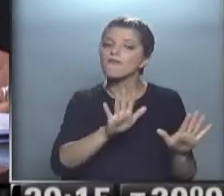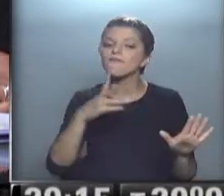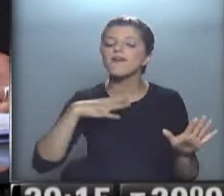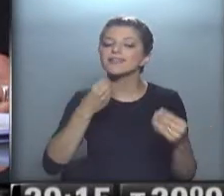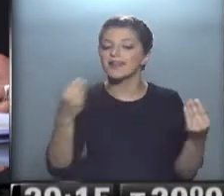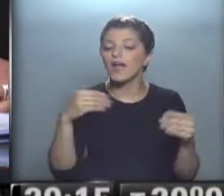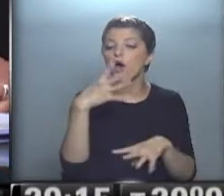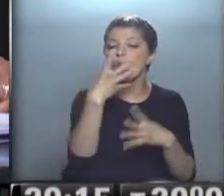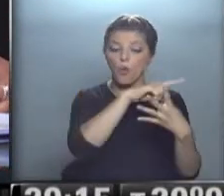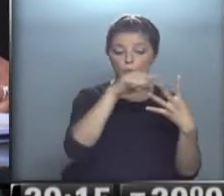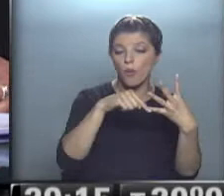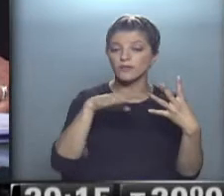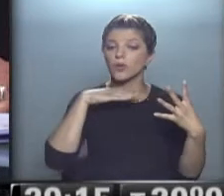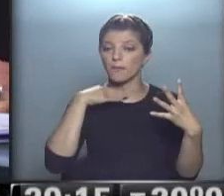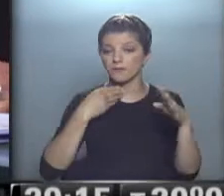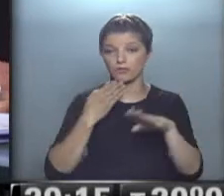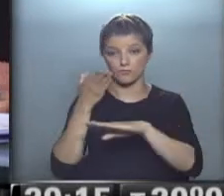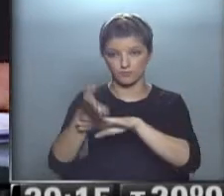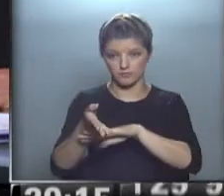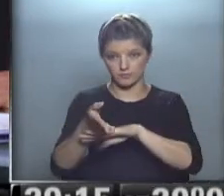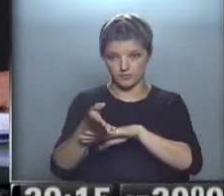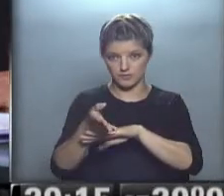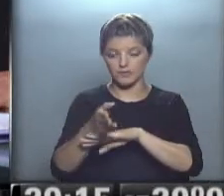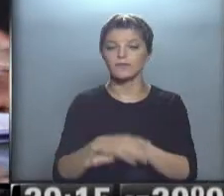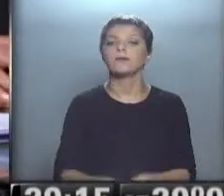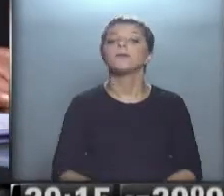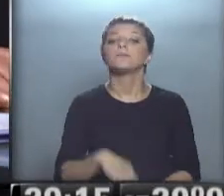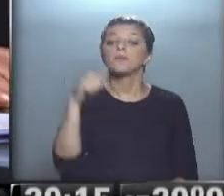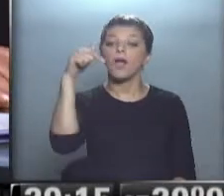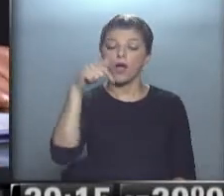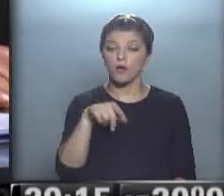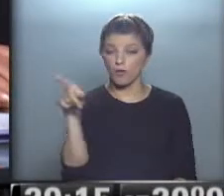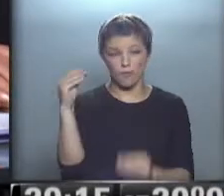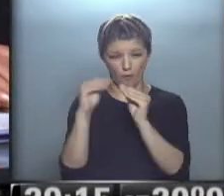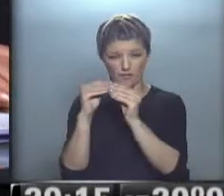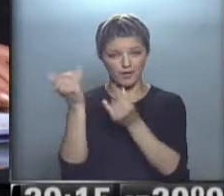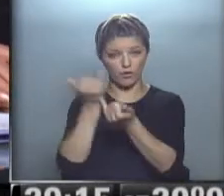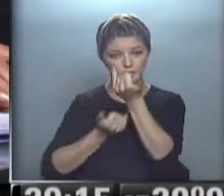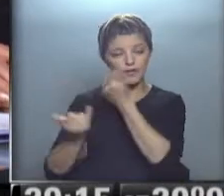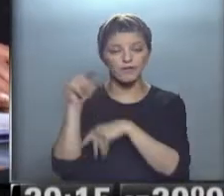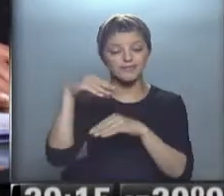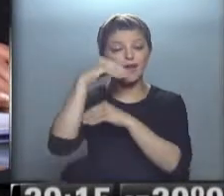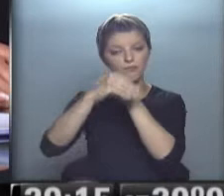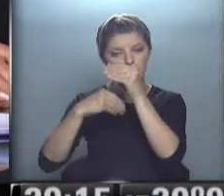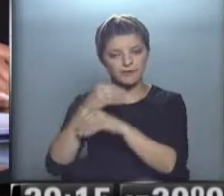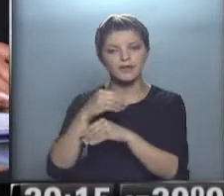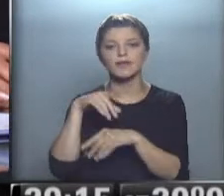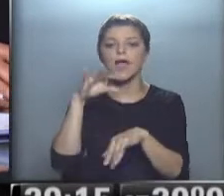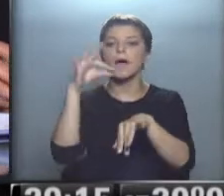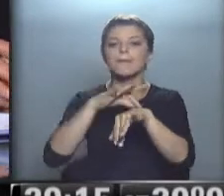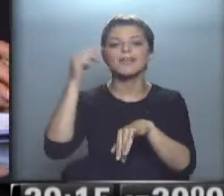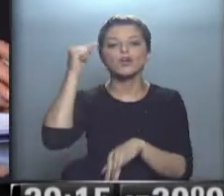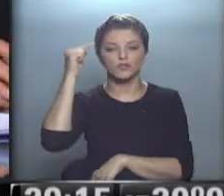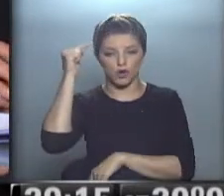es que los rehenes han sido liberados y esa es la noticia. Bueno, ahora la asistencia, como bien decía Leila, psicológica para los integrantes de esta